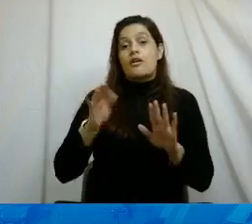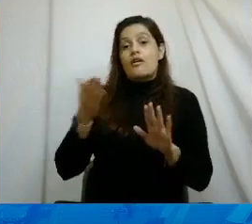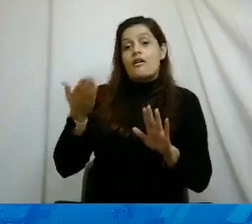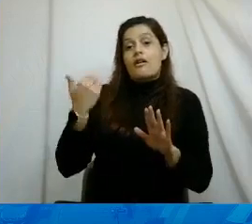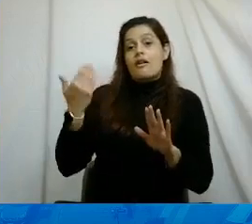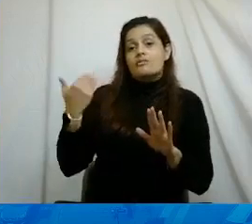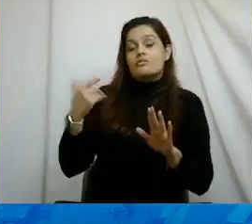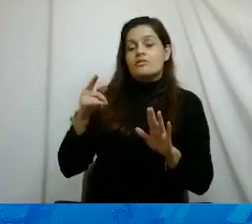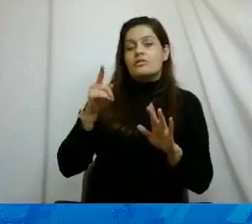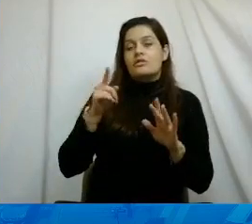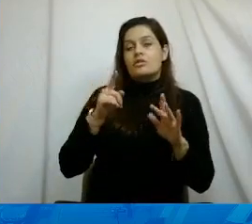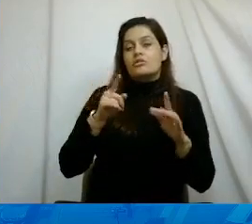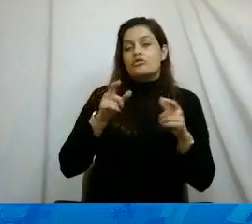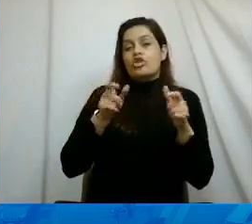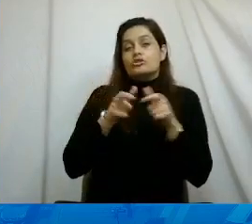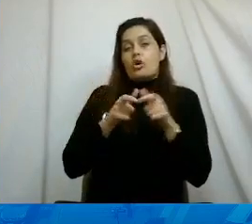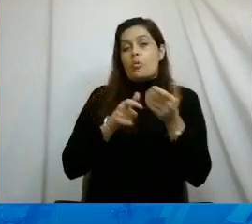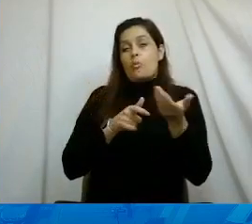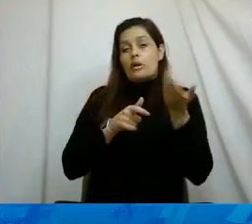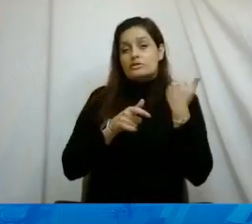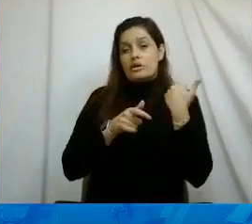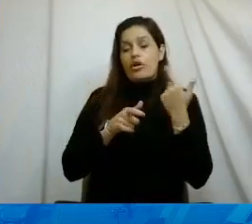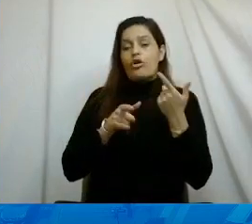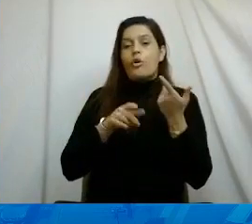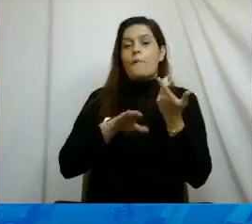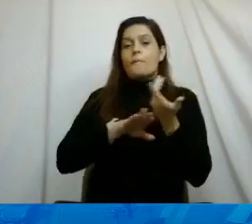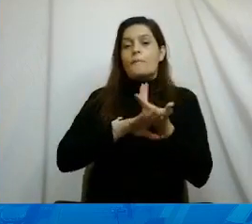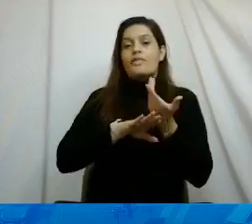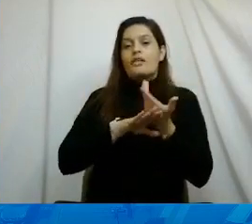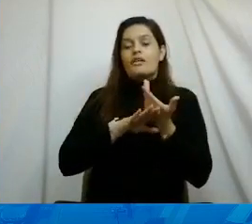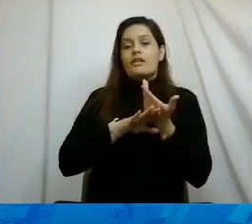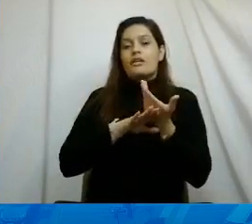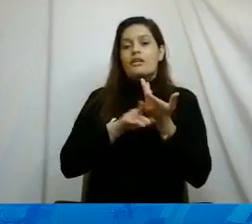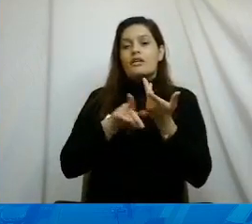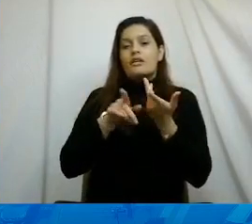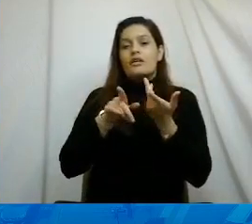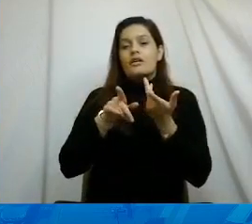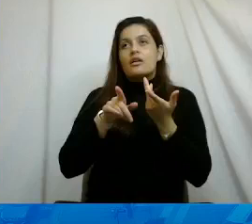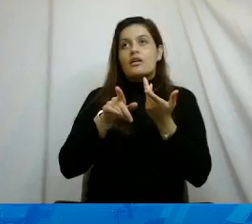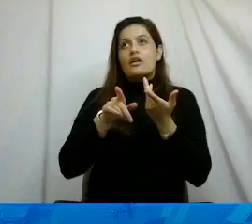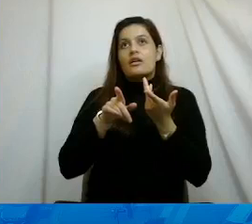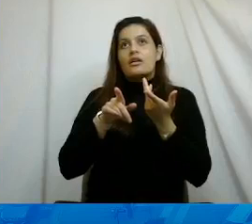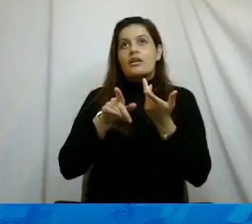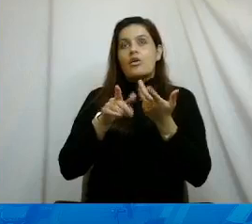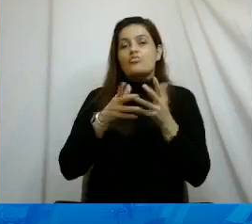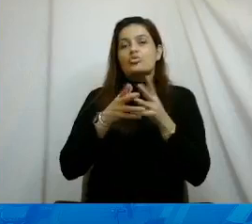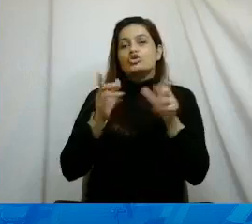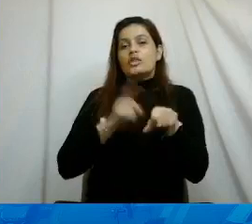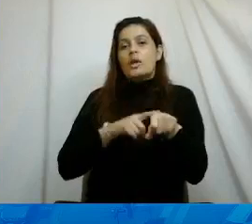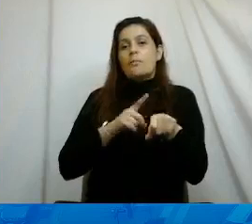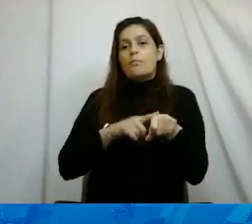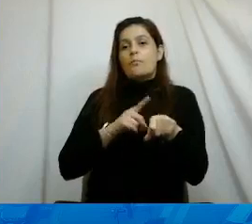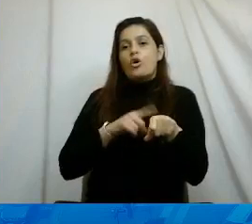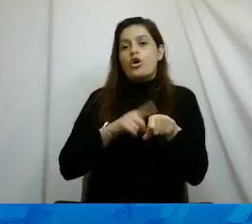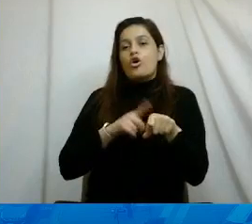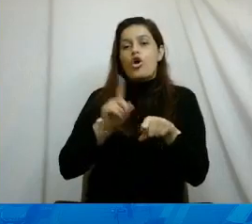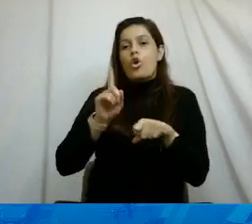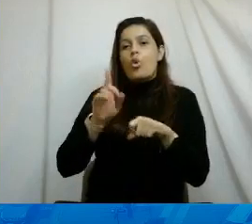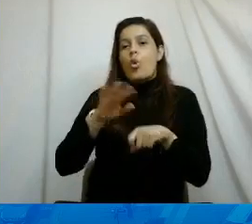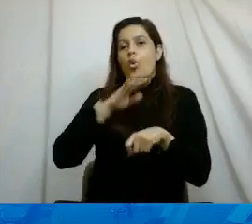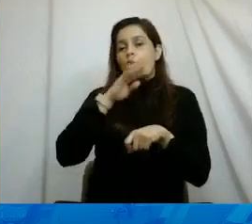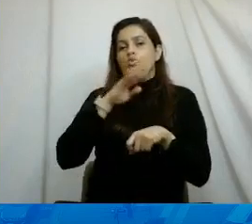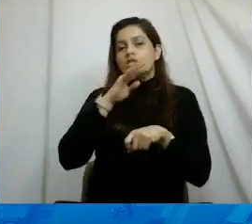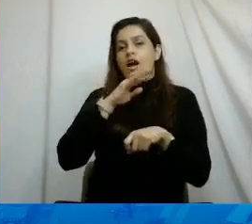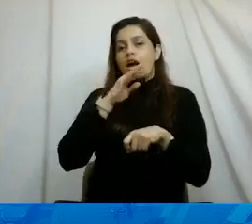Odeón. Me gustaría solicitar un informe de la Dirección de Obras por el estado del Odeón, alcaldesa, porque ya mucho tiempo el que lleva inactivo,